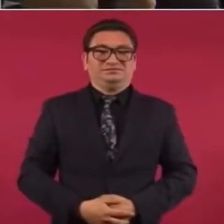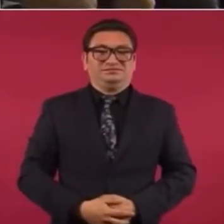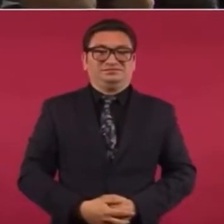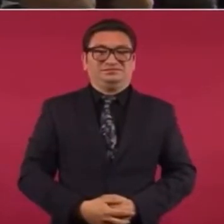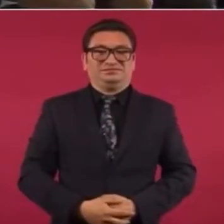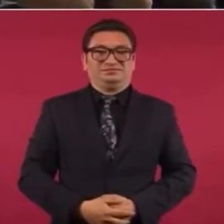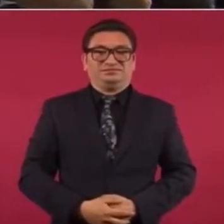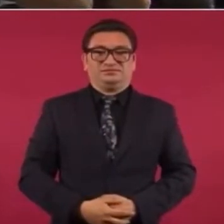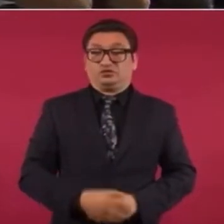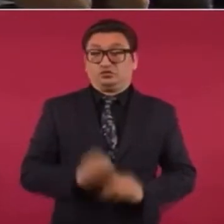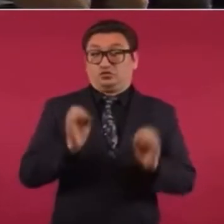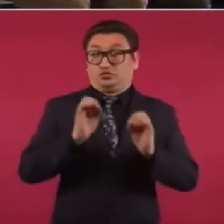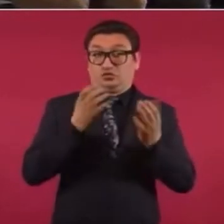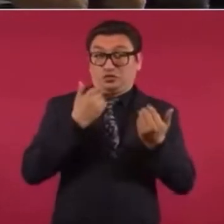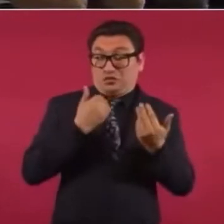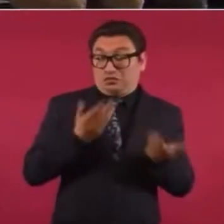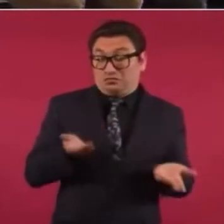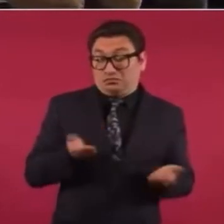Bueno,